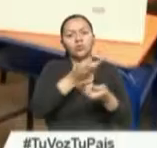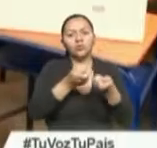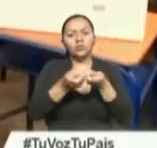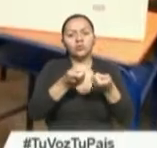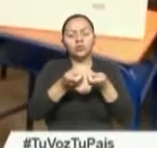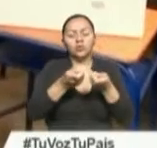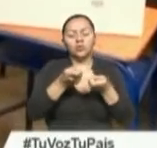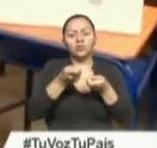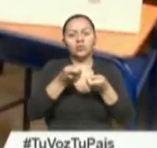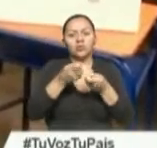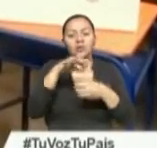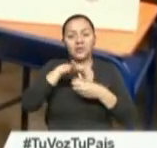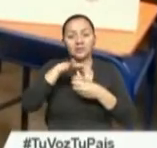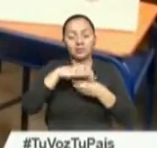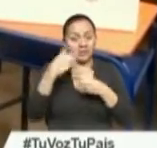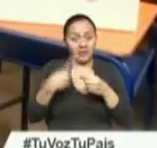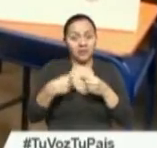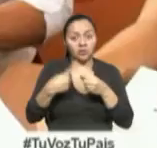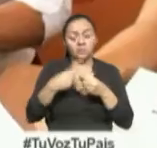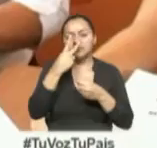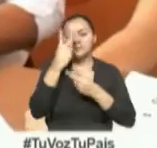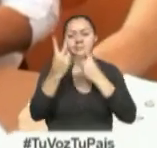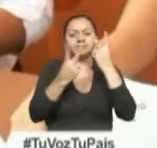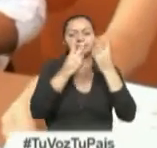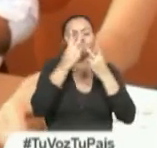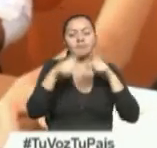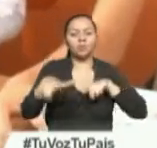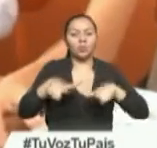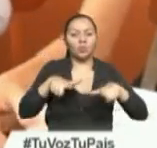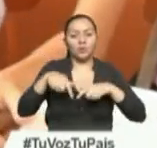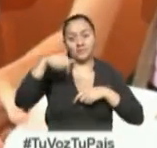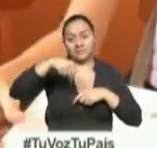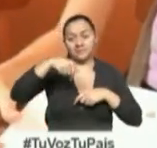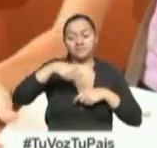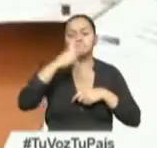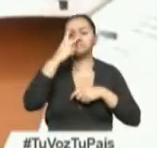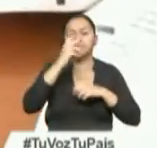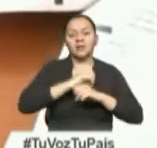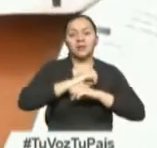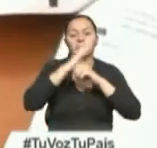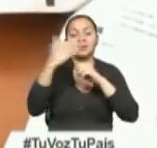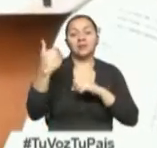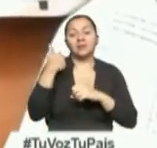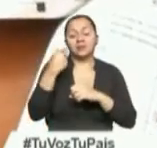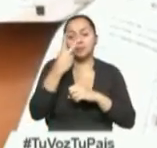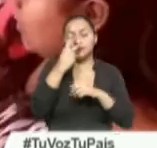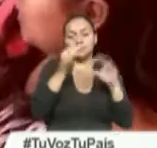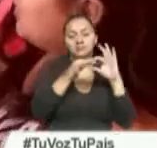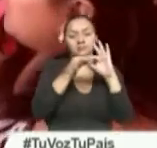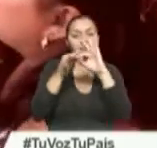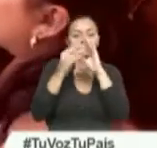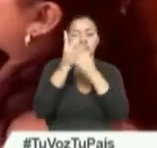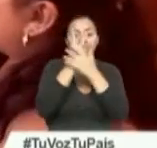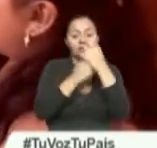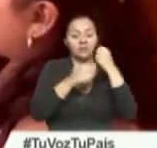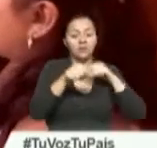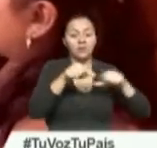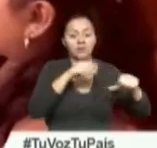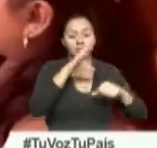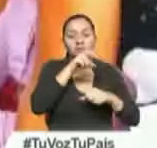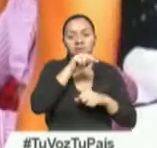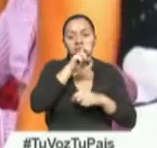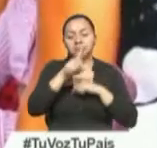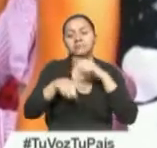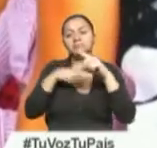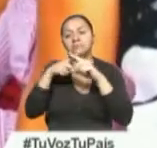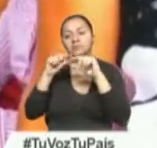ubicado en la ciudad de Quito, realizaron un recorrido por estas instalaciones, evidenciando que existe una correlación tanto de auditores del CNE como